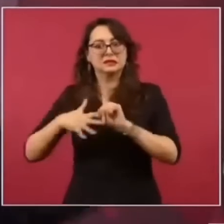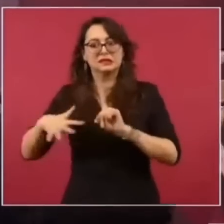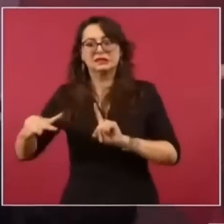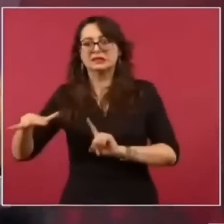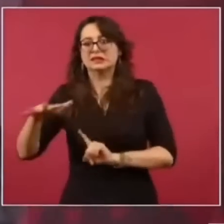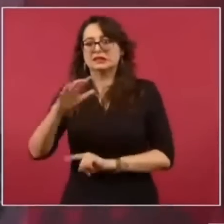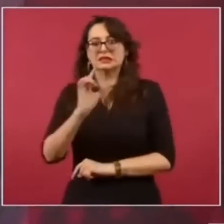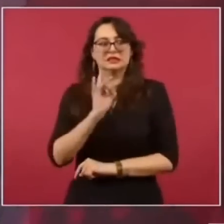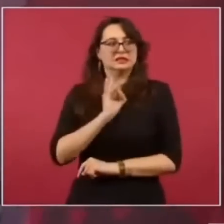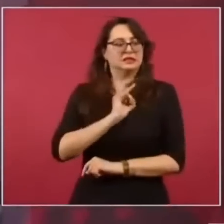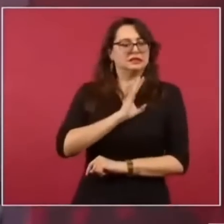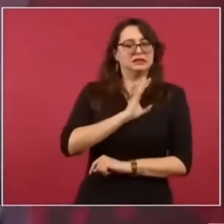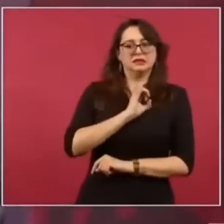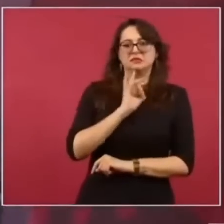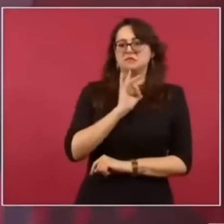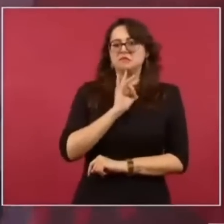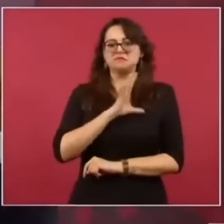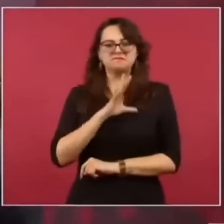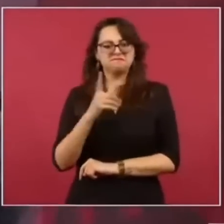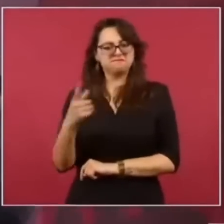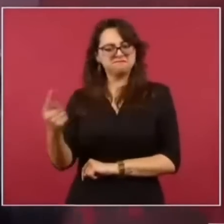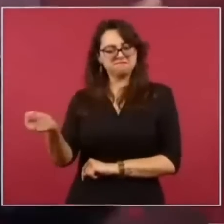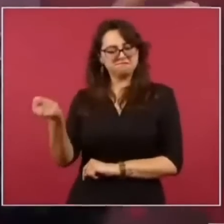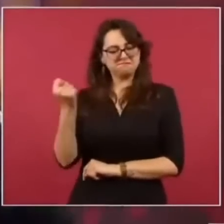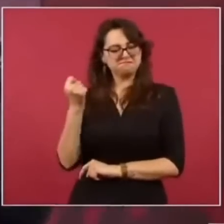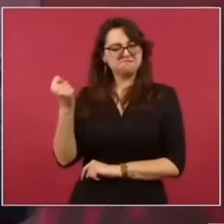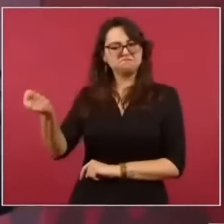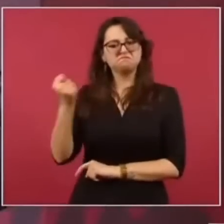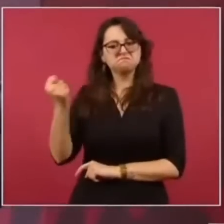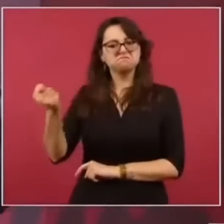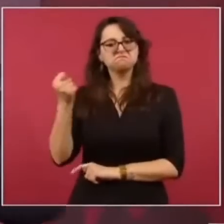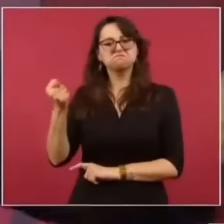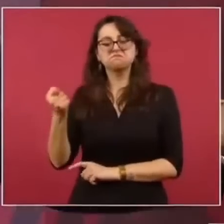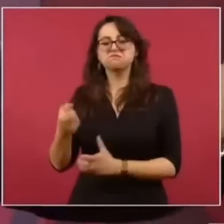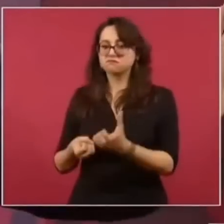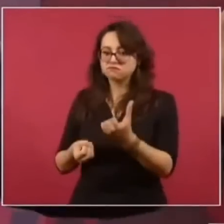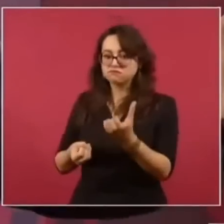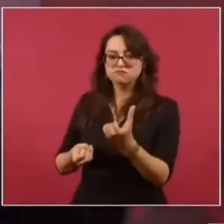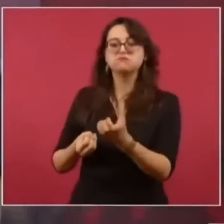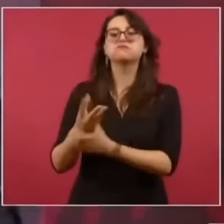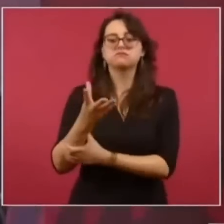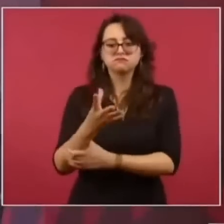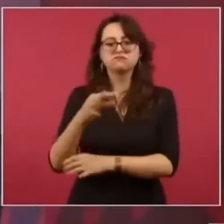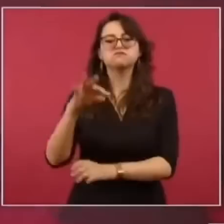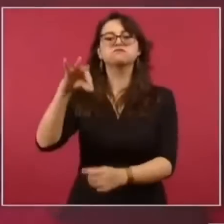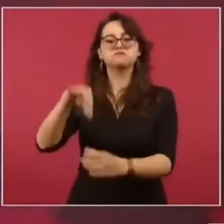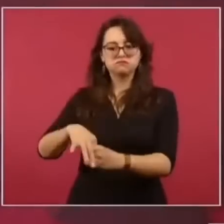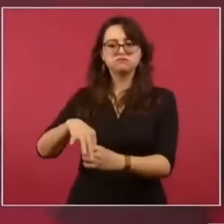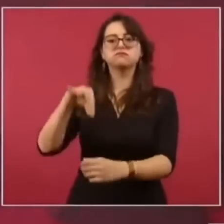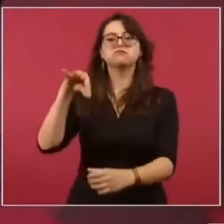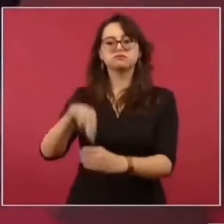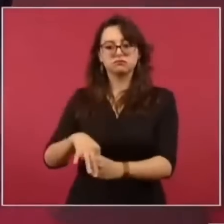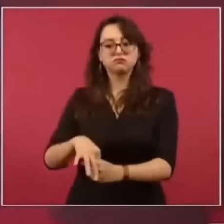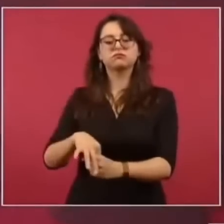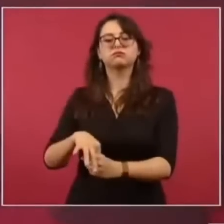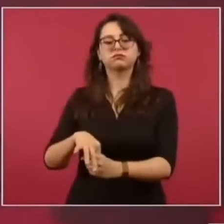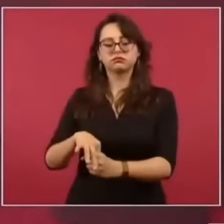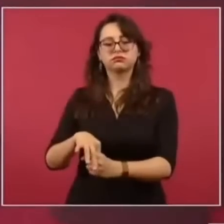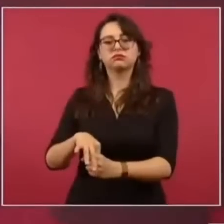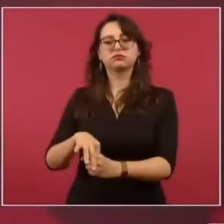que crearon de miedo, de terror, para que no saliera la gente a votar.